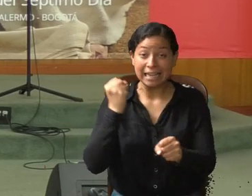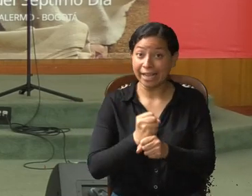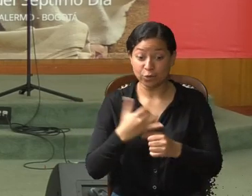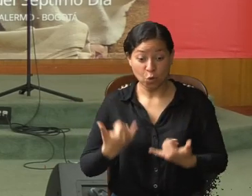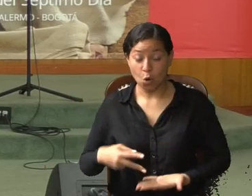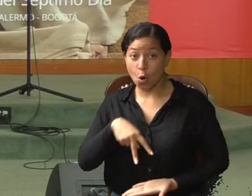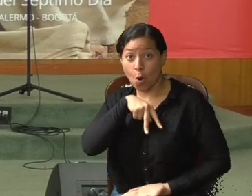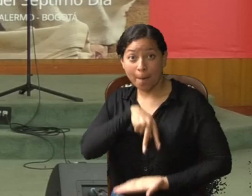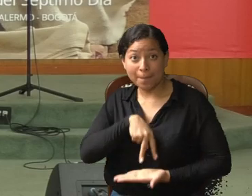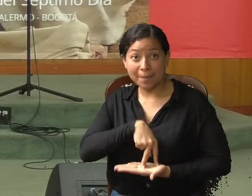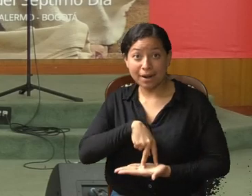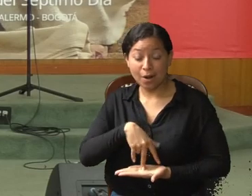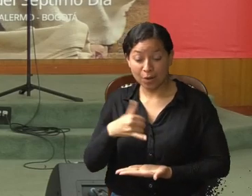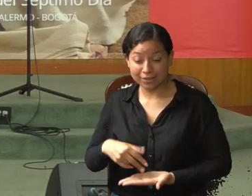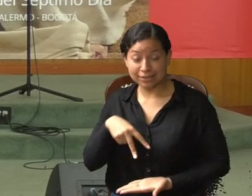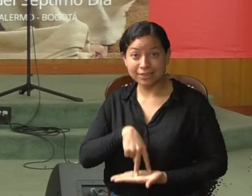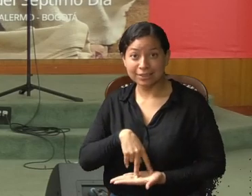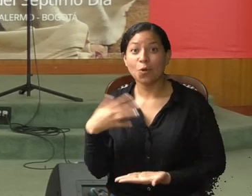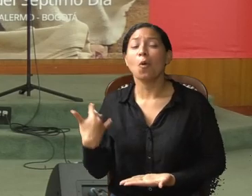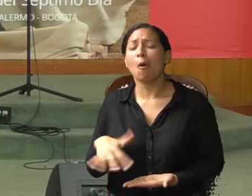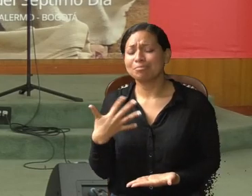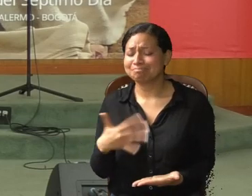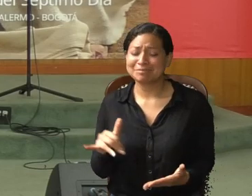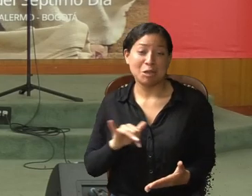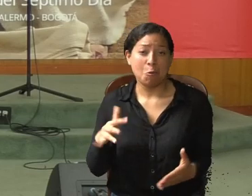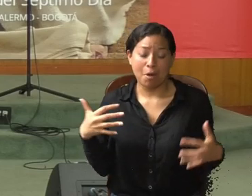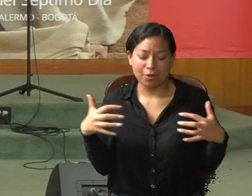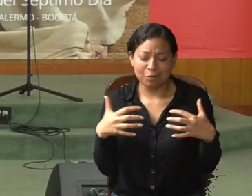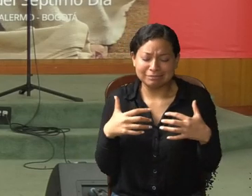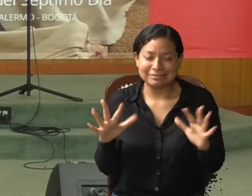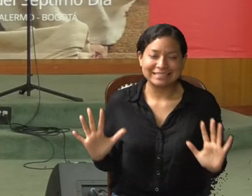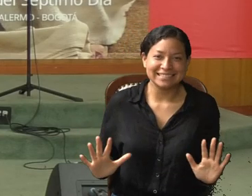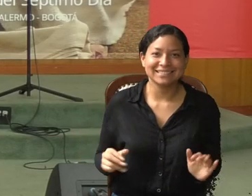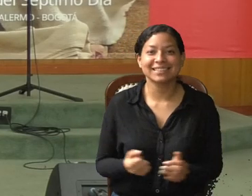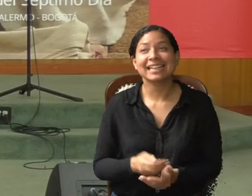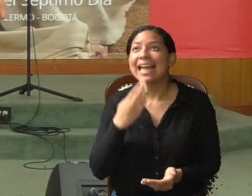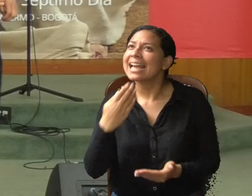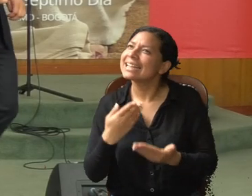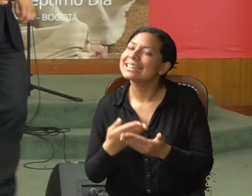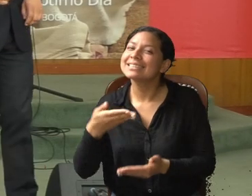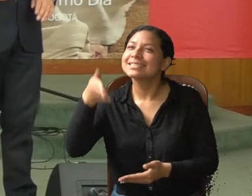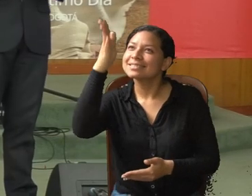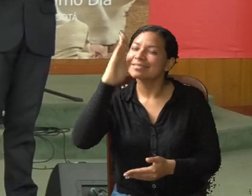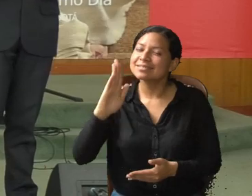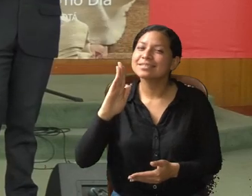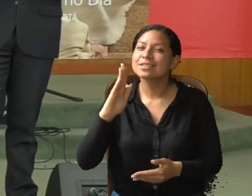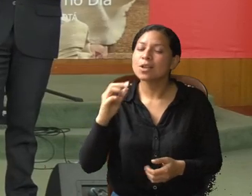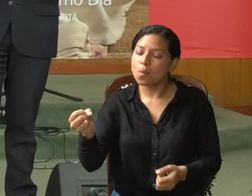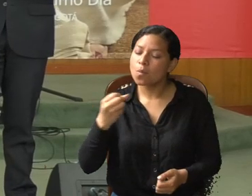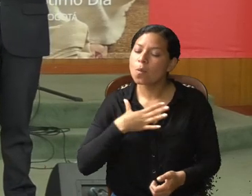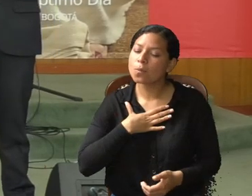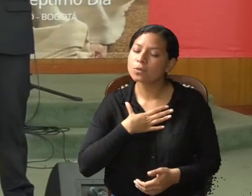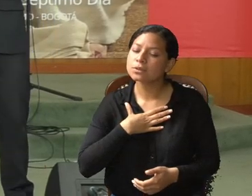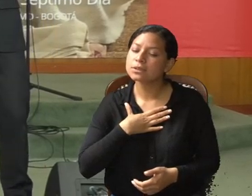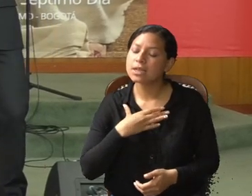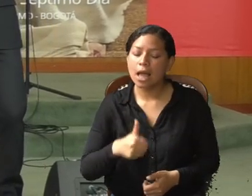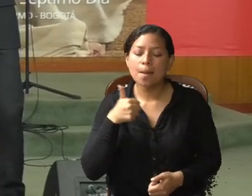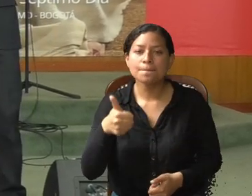Y se siente uno de nuevo nervioso. Pero gracias a Dios por la oportunidad y gracias a Dios porque es bueno con cada uno de nosotros. Amén.